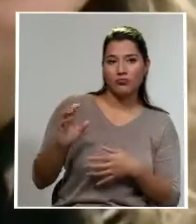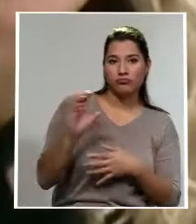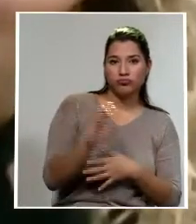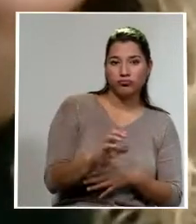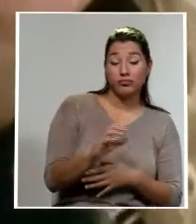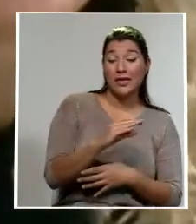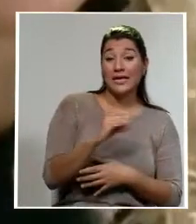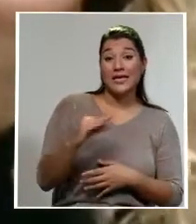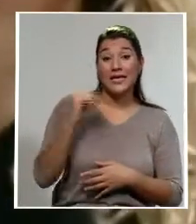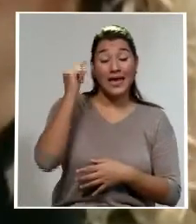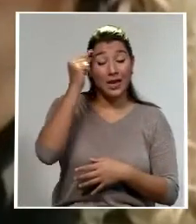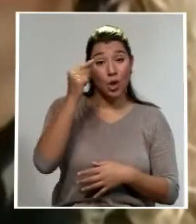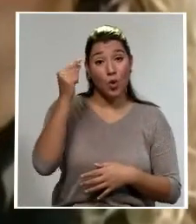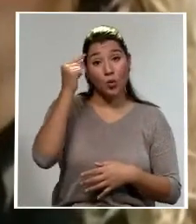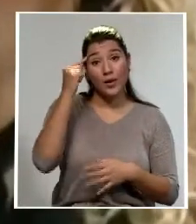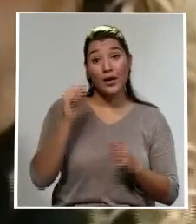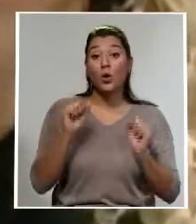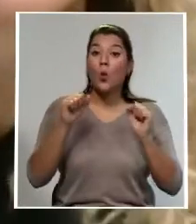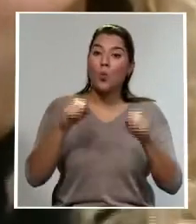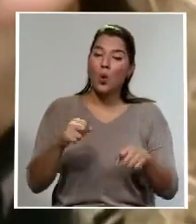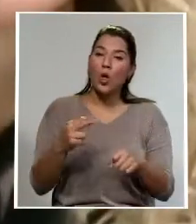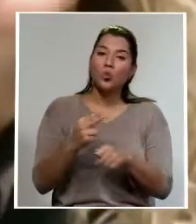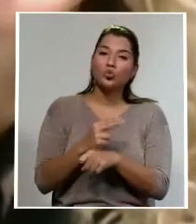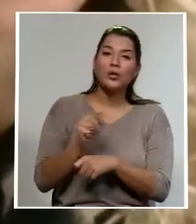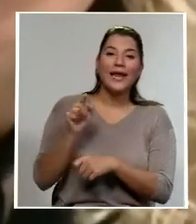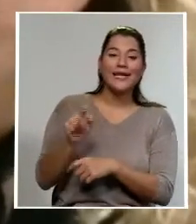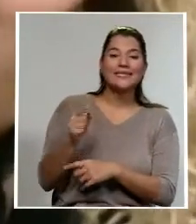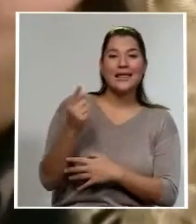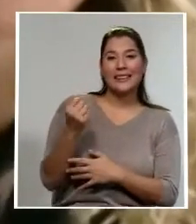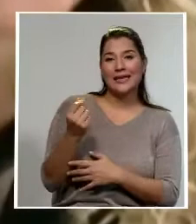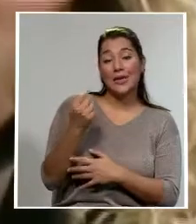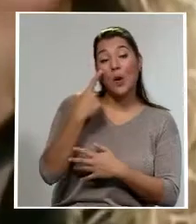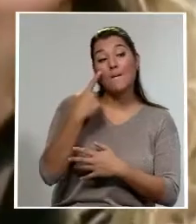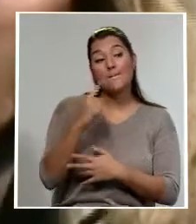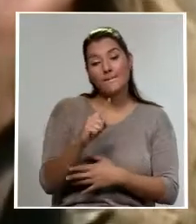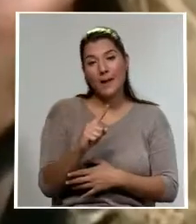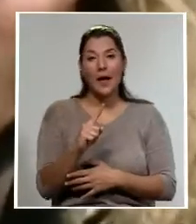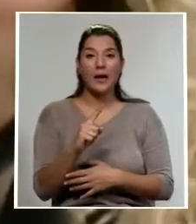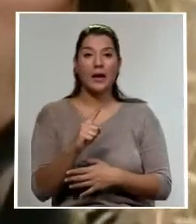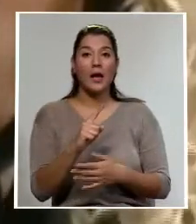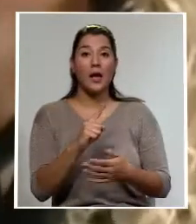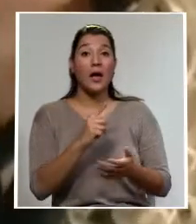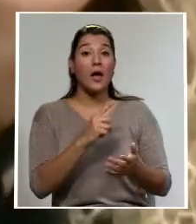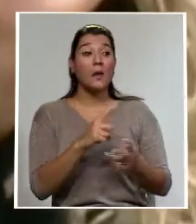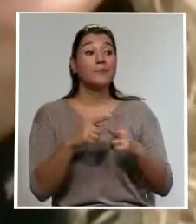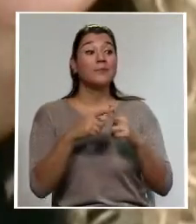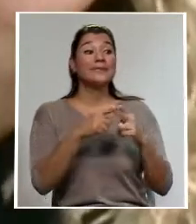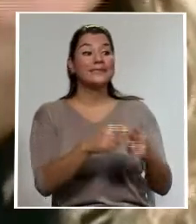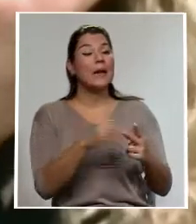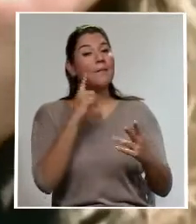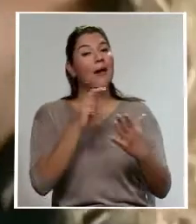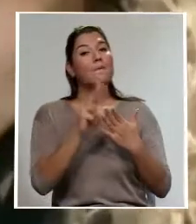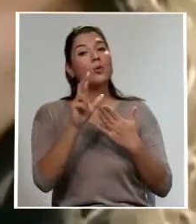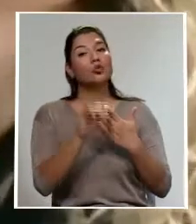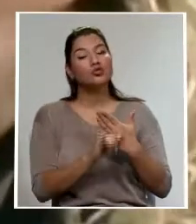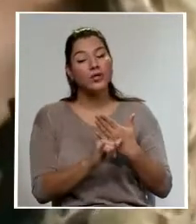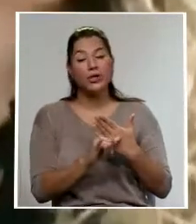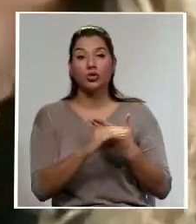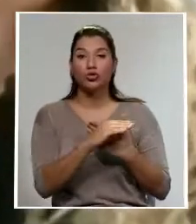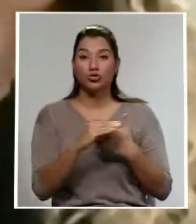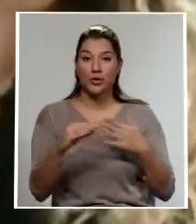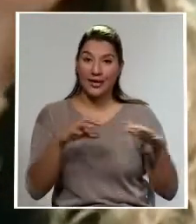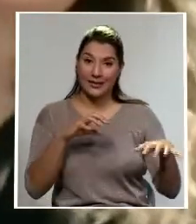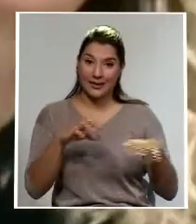Estado disponga de esos recursos para financiar obras, proyectos y actividades que combatan el cambio